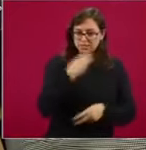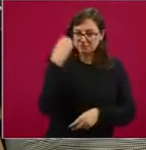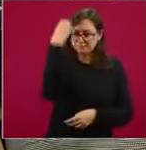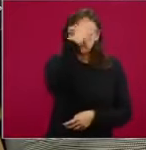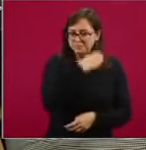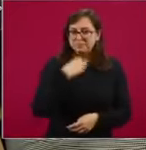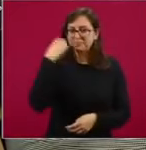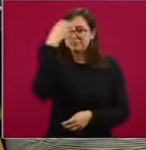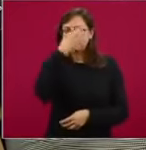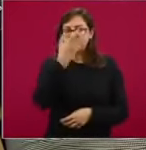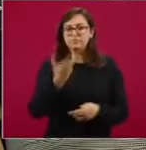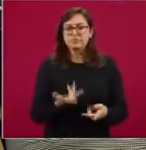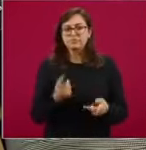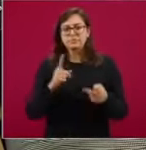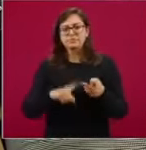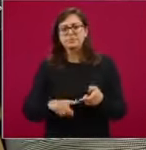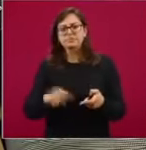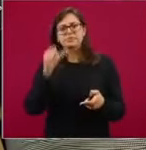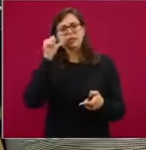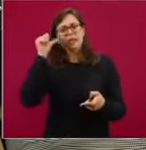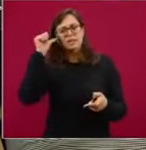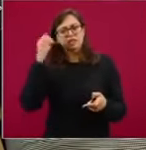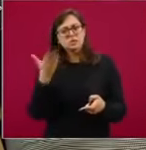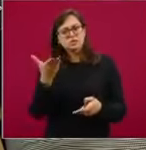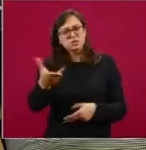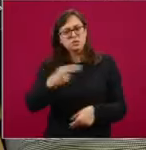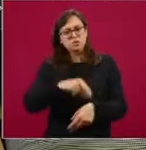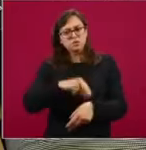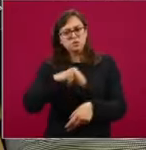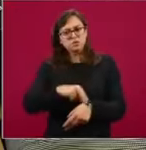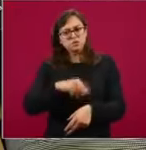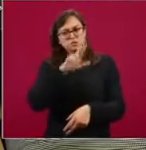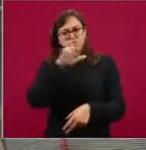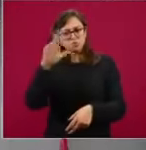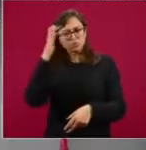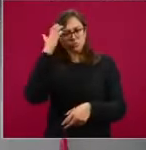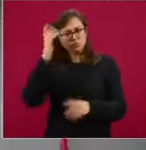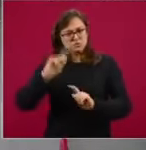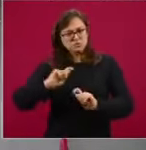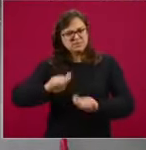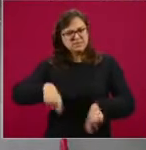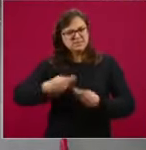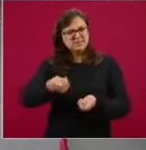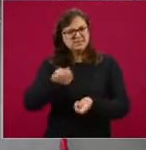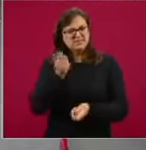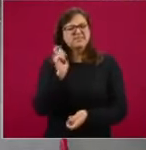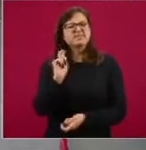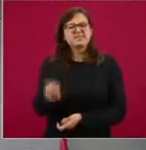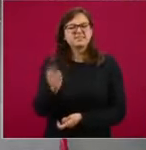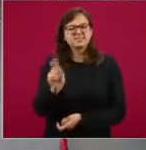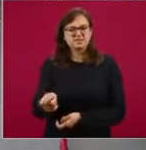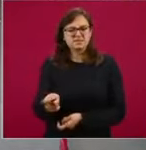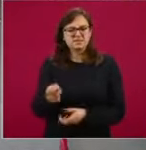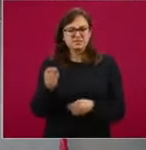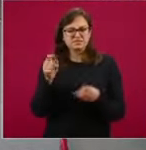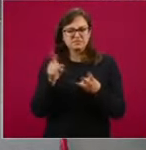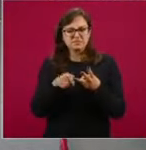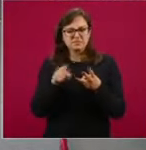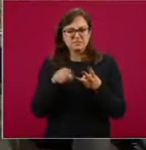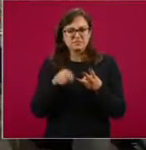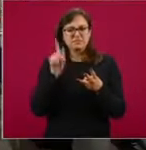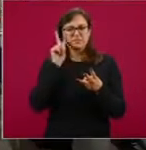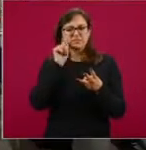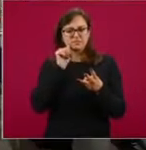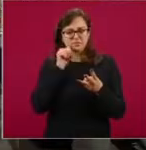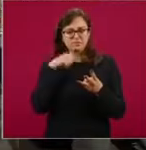un reconocimiento, cuéntenos un poquito al respecto. Y bueno, mañana le hago una pregunta al doctor